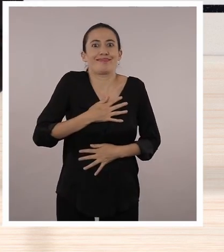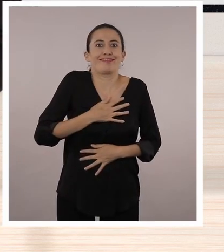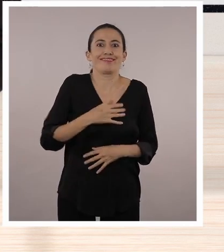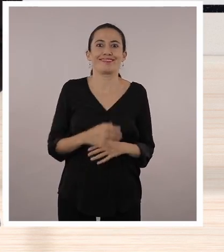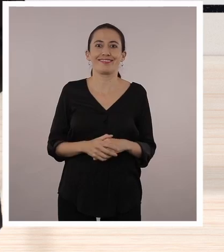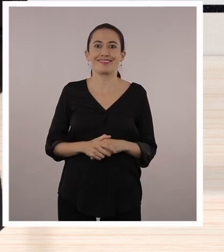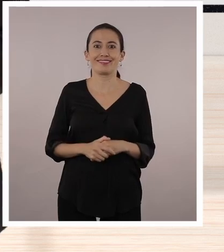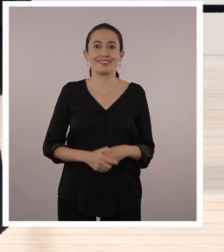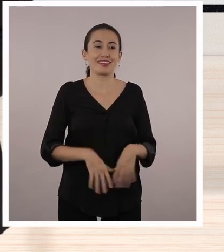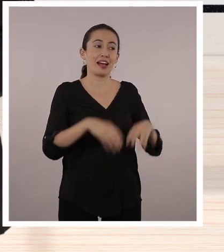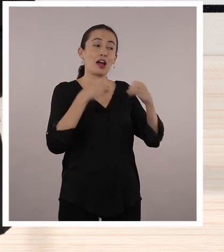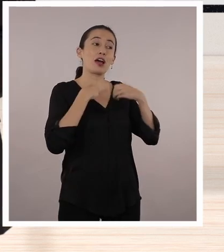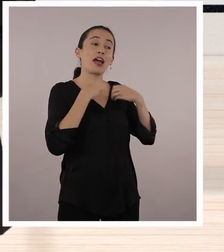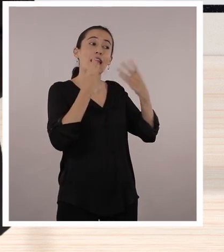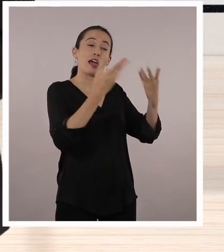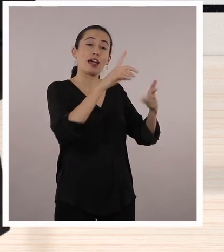lindo.